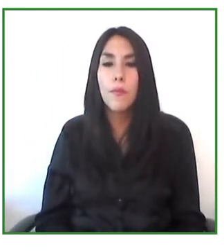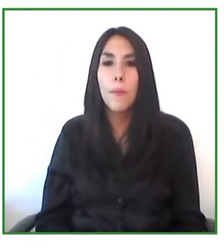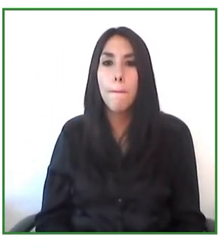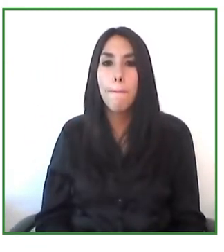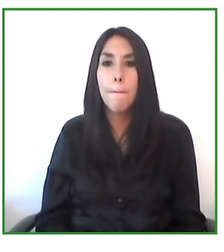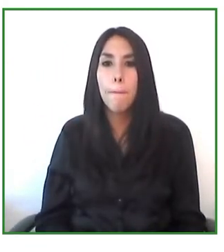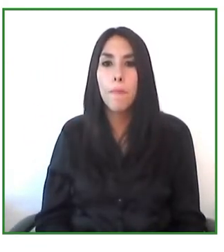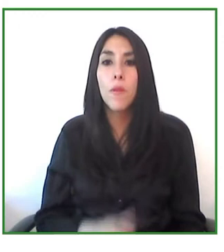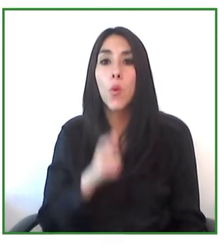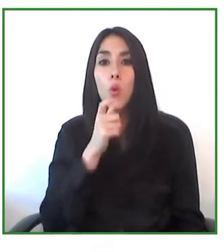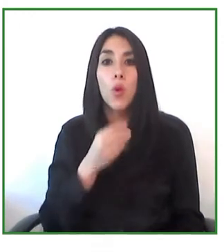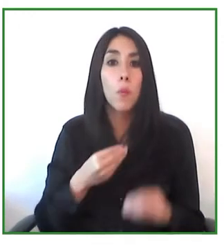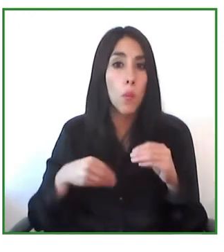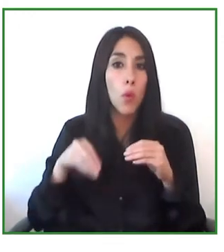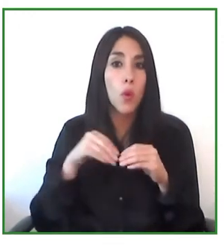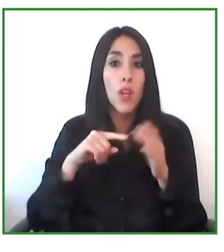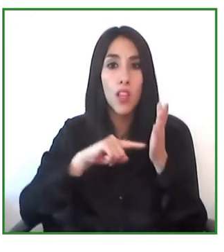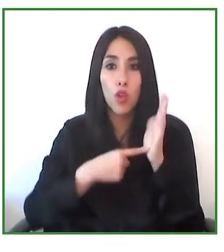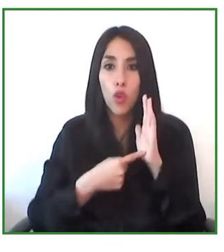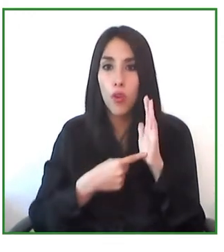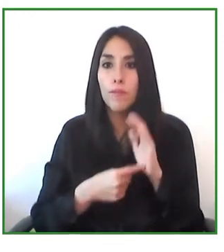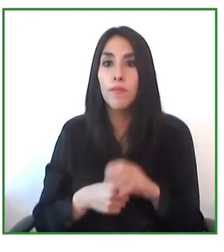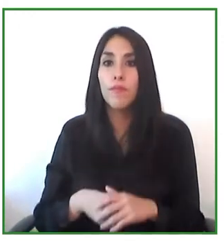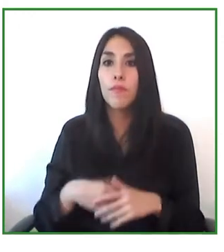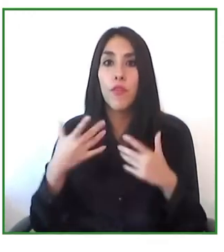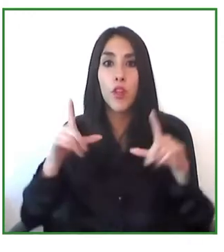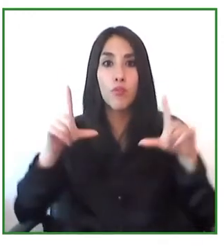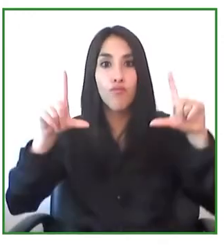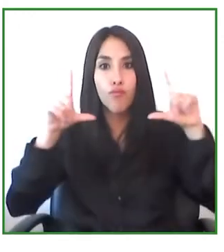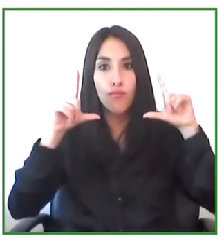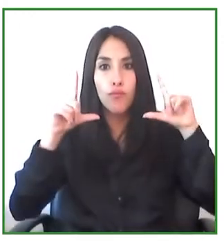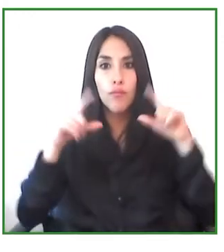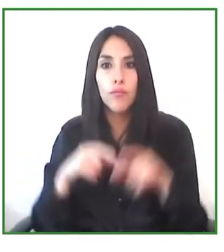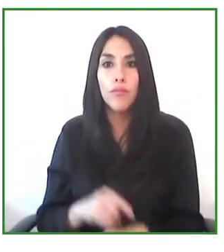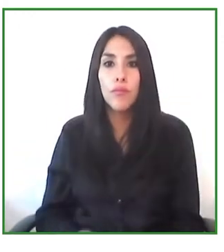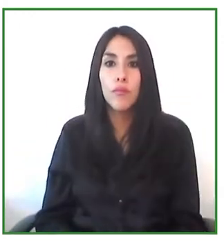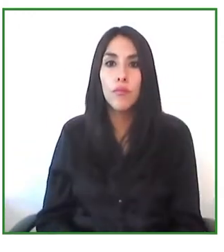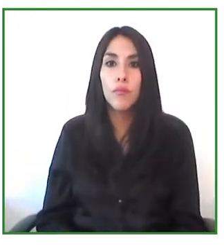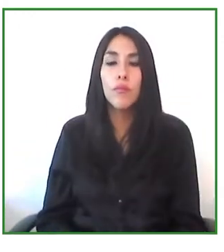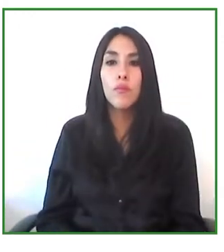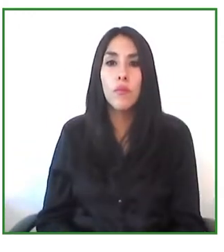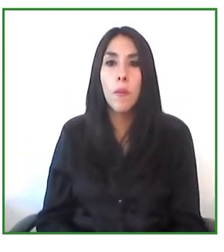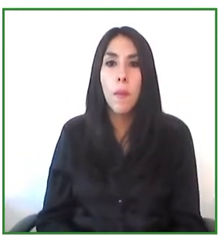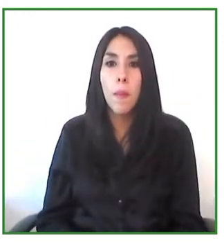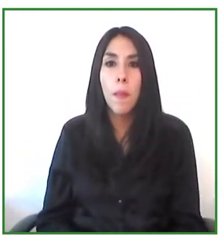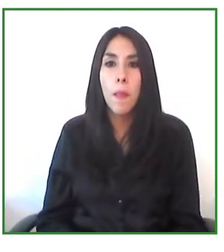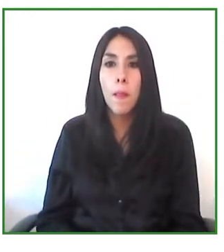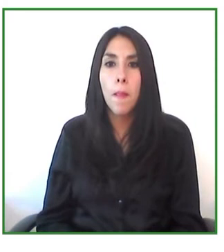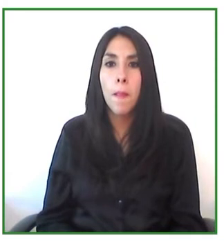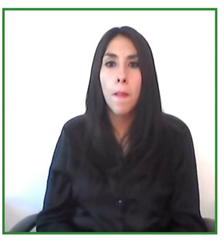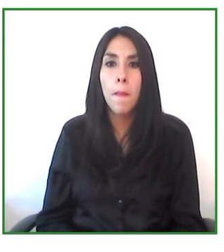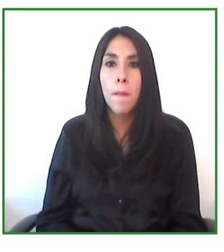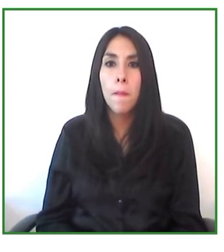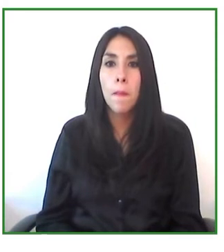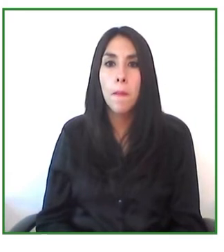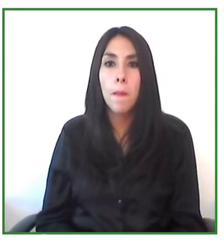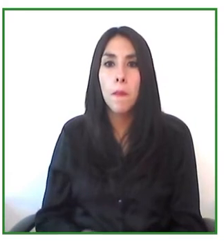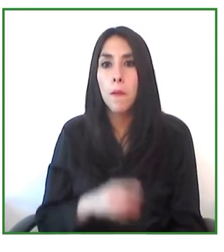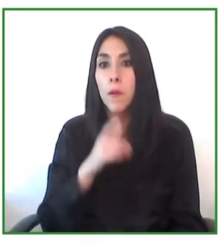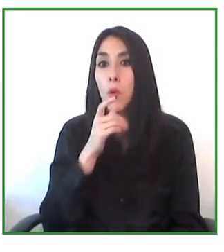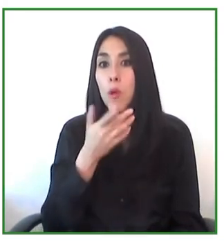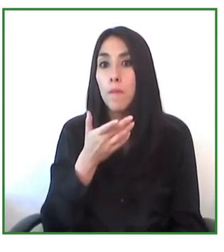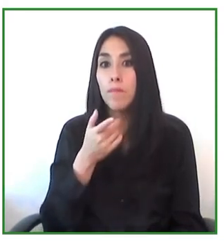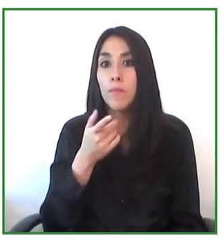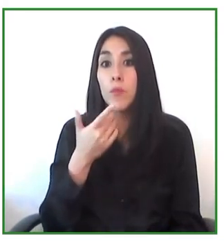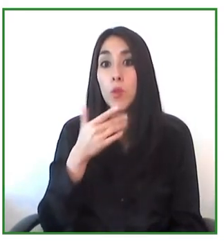impacto. Creemos que Egarité tiene una tecnología que es flexible y que se puede adaptar